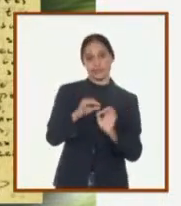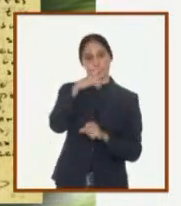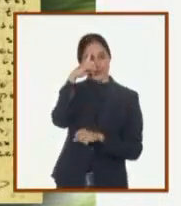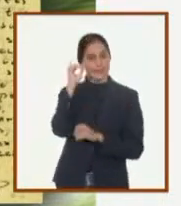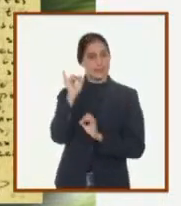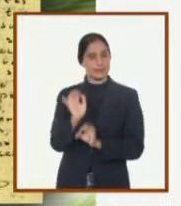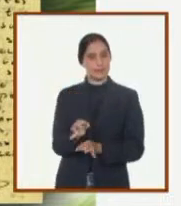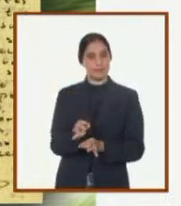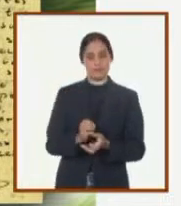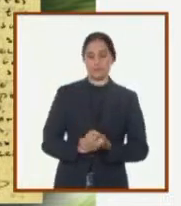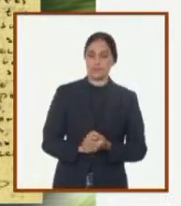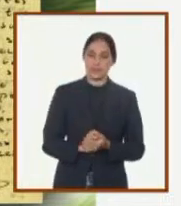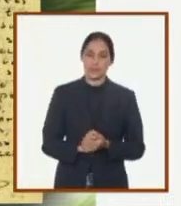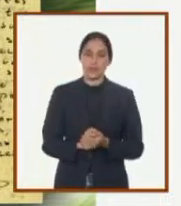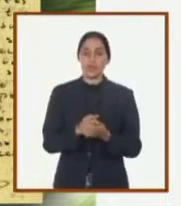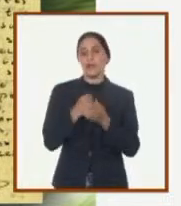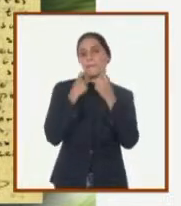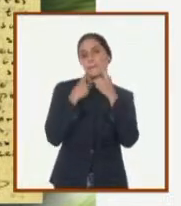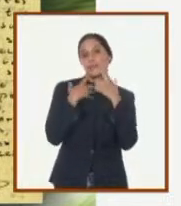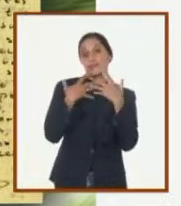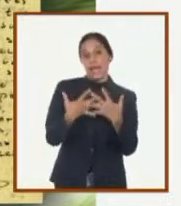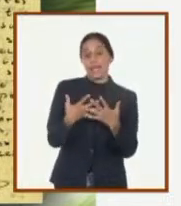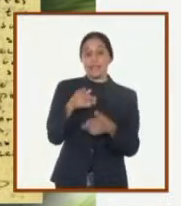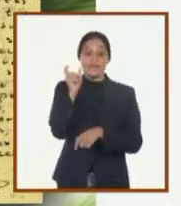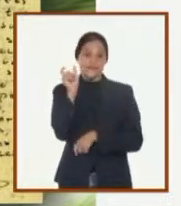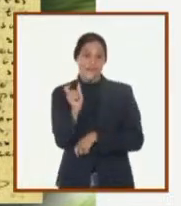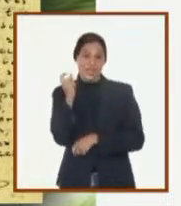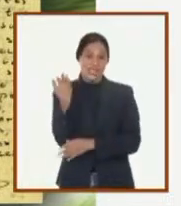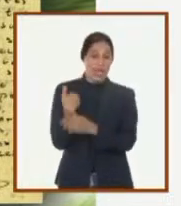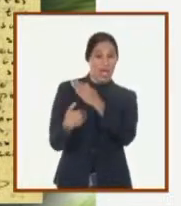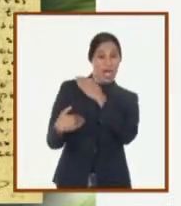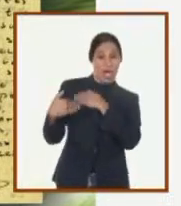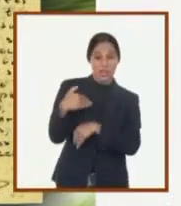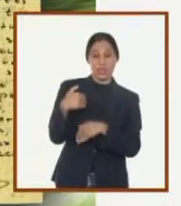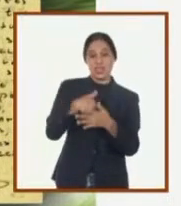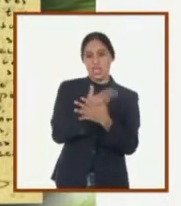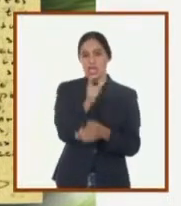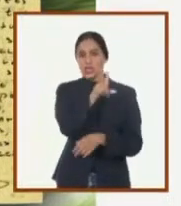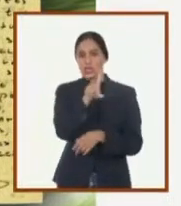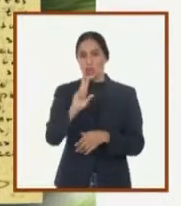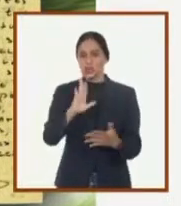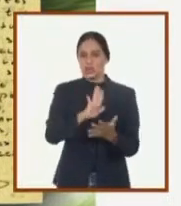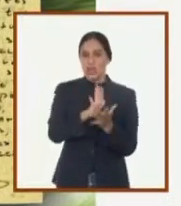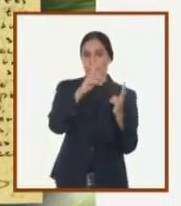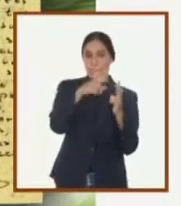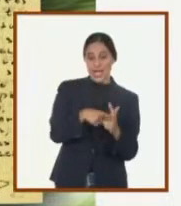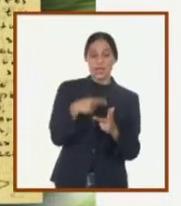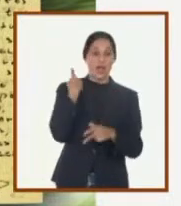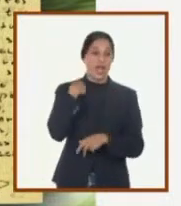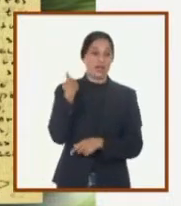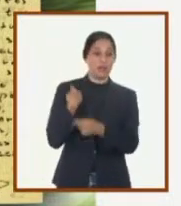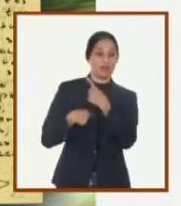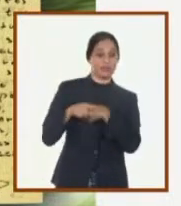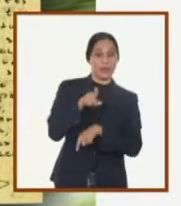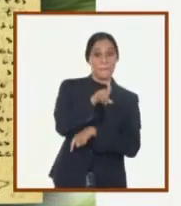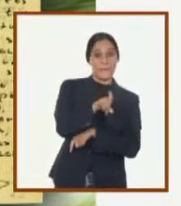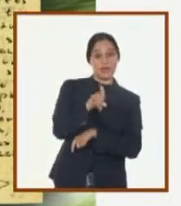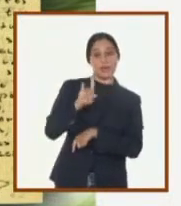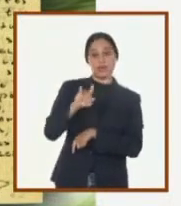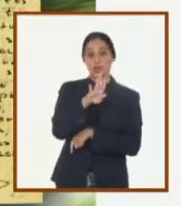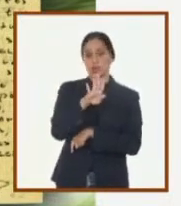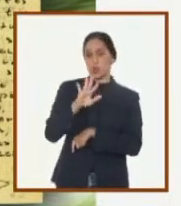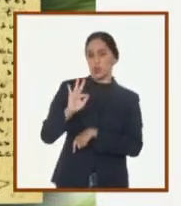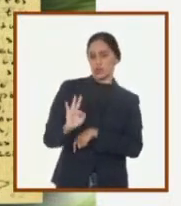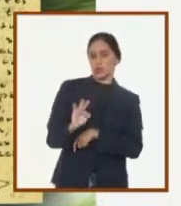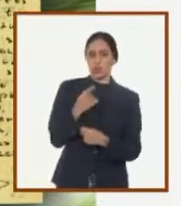eso no nos puede extrañar que en una fecha tan temprana como el 12 de mayo del año 58 existía la costumbre En aquel momento